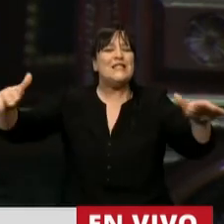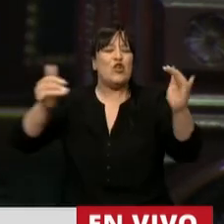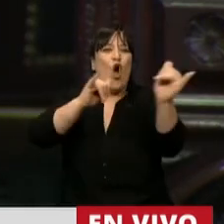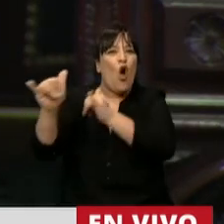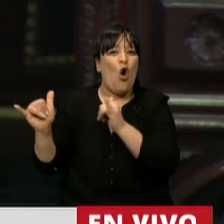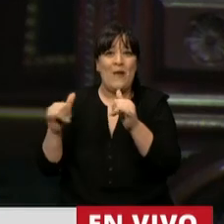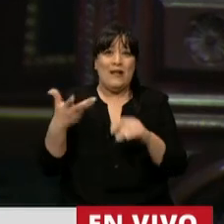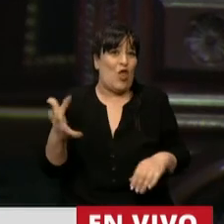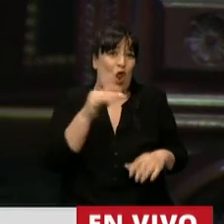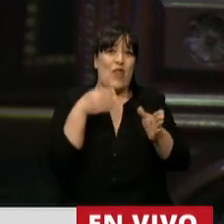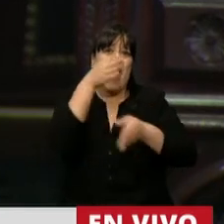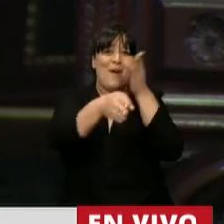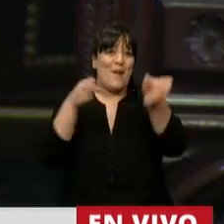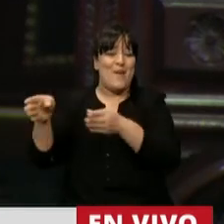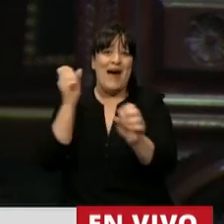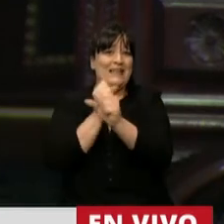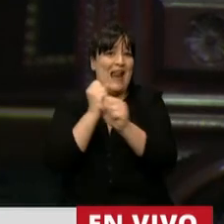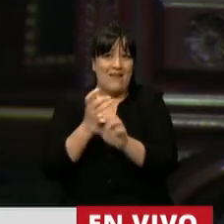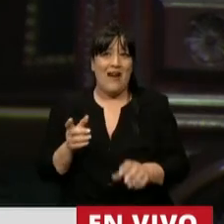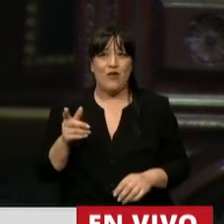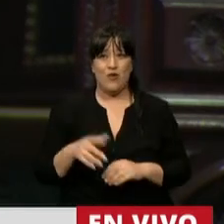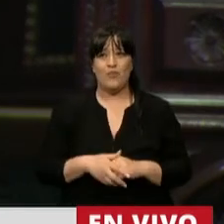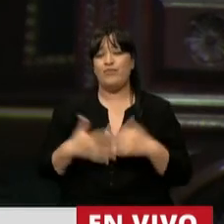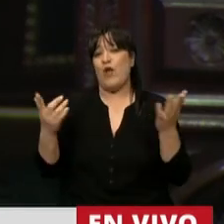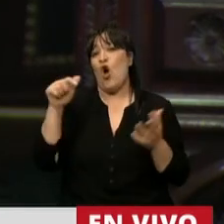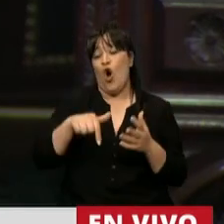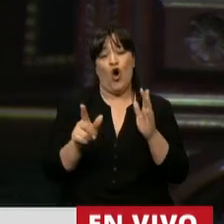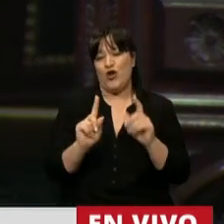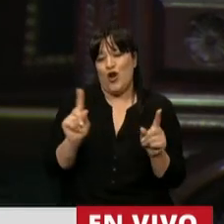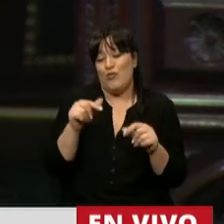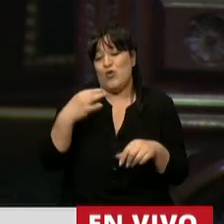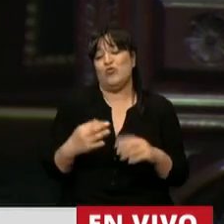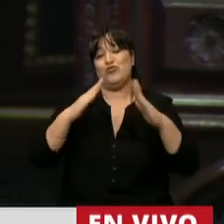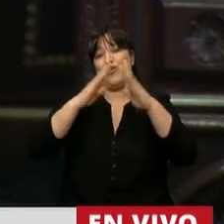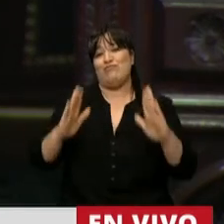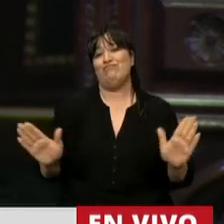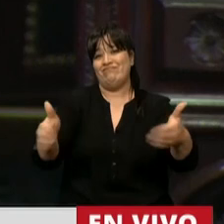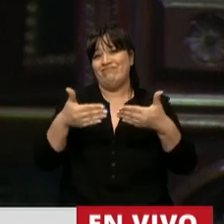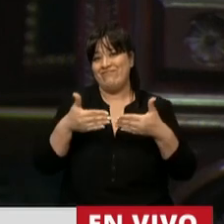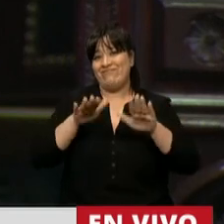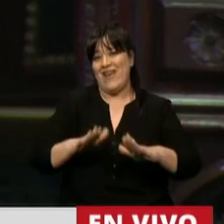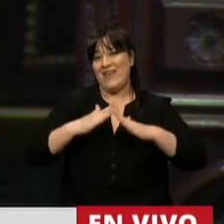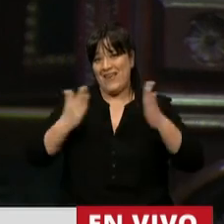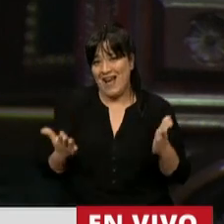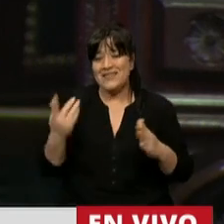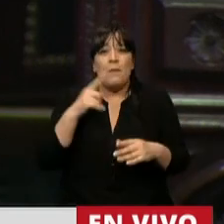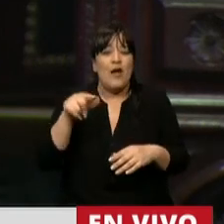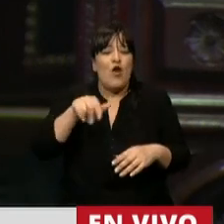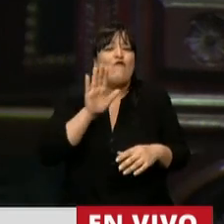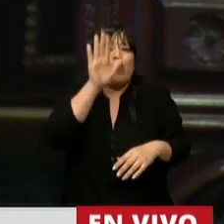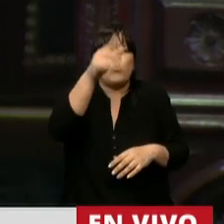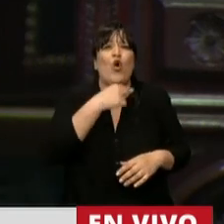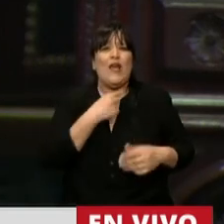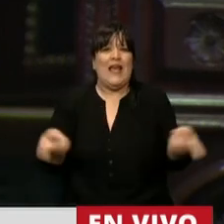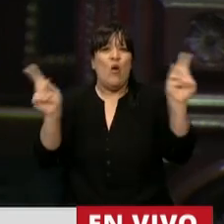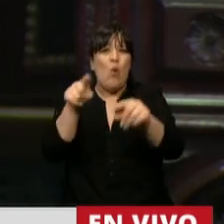que sale todos los días a trabajar. Bueno, hoy ya no, porque está encerrado seguramente en su casa, pero que aspira a volver